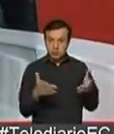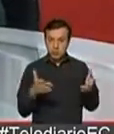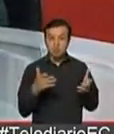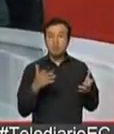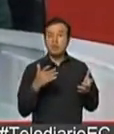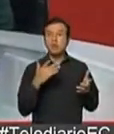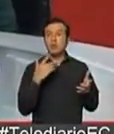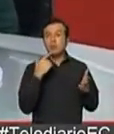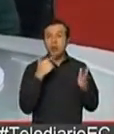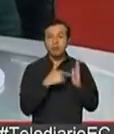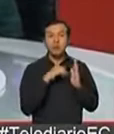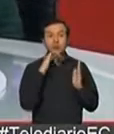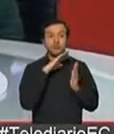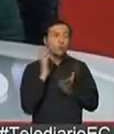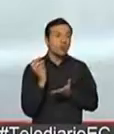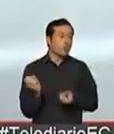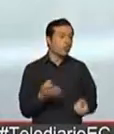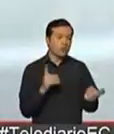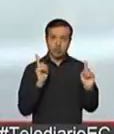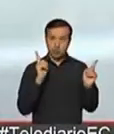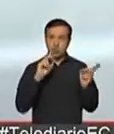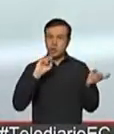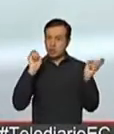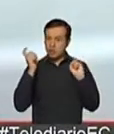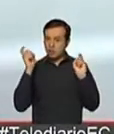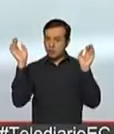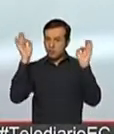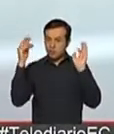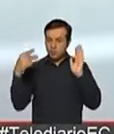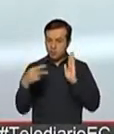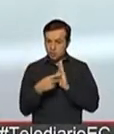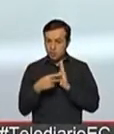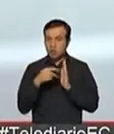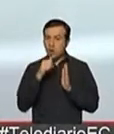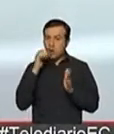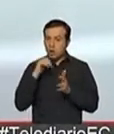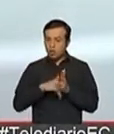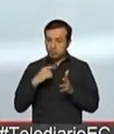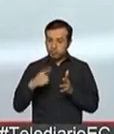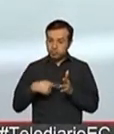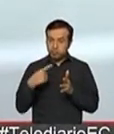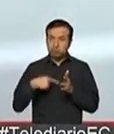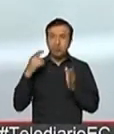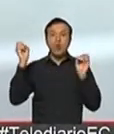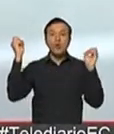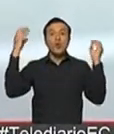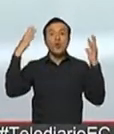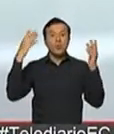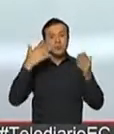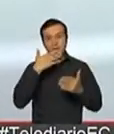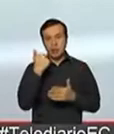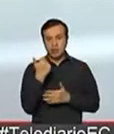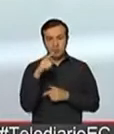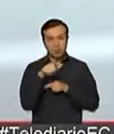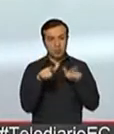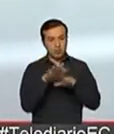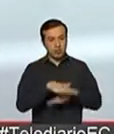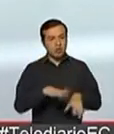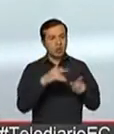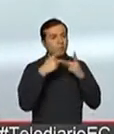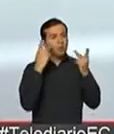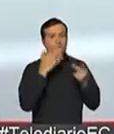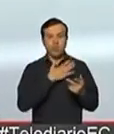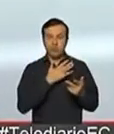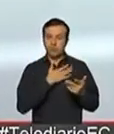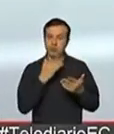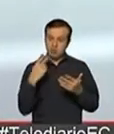contaminantes a ser eléctricos, de que tener energías renovables responsables. de que podamos tener espacio público, de que nuestros hijos, de que